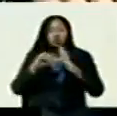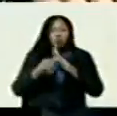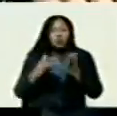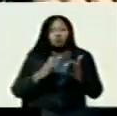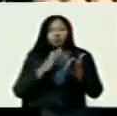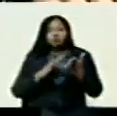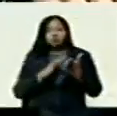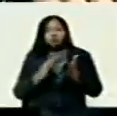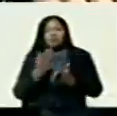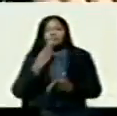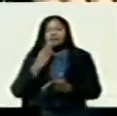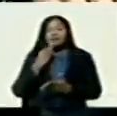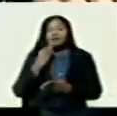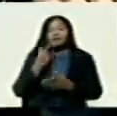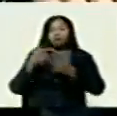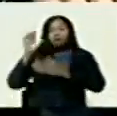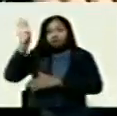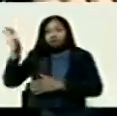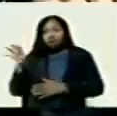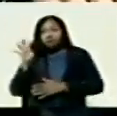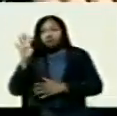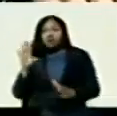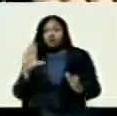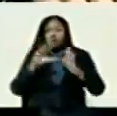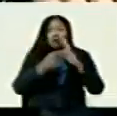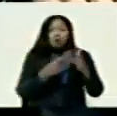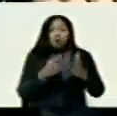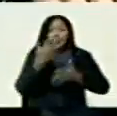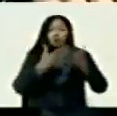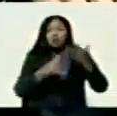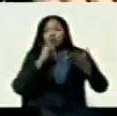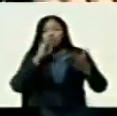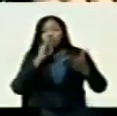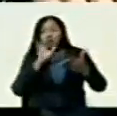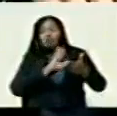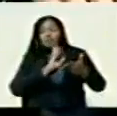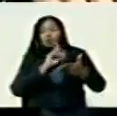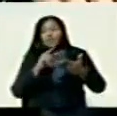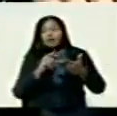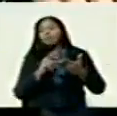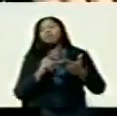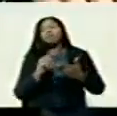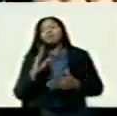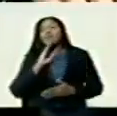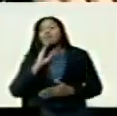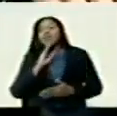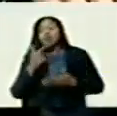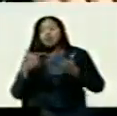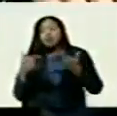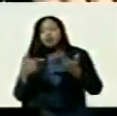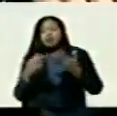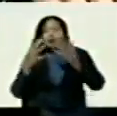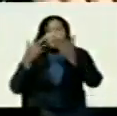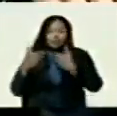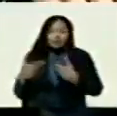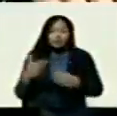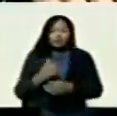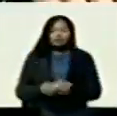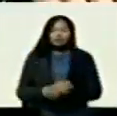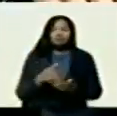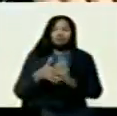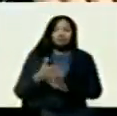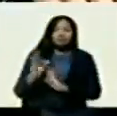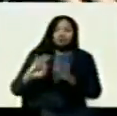presentan experiencias en otros países en donde han robado la data bancaria de oleoductos, bancos y otras empresas. Entonces,